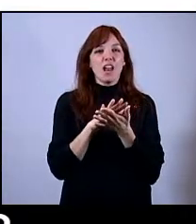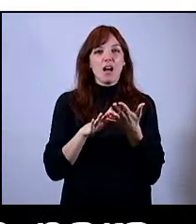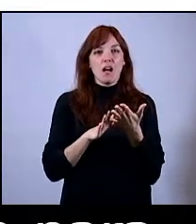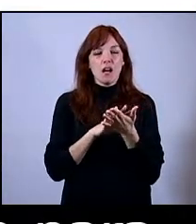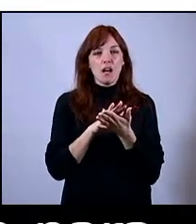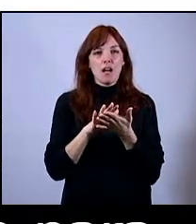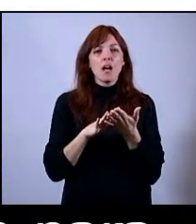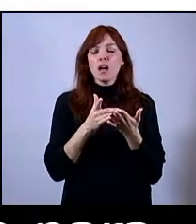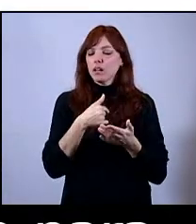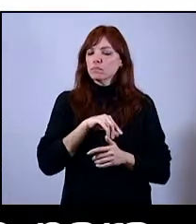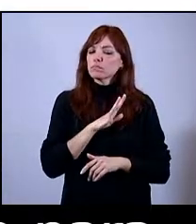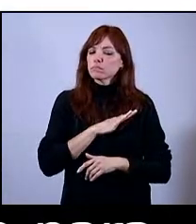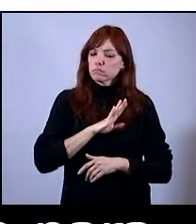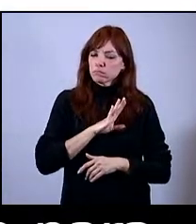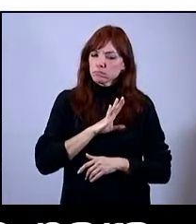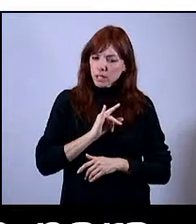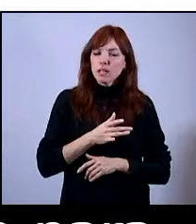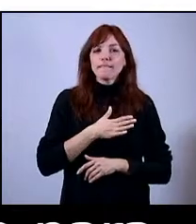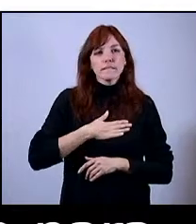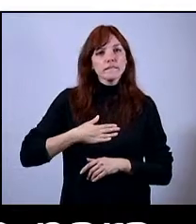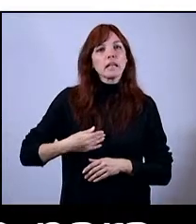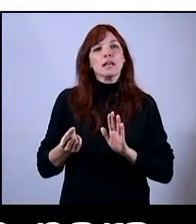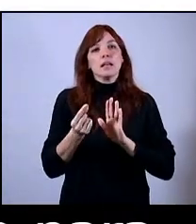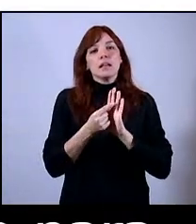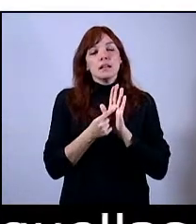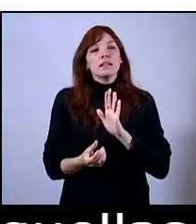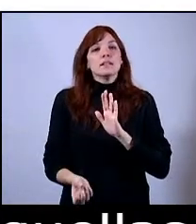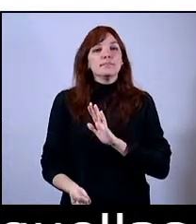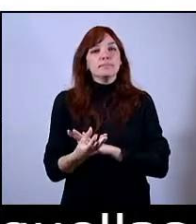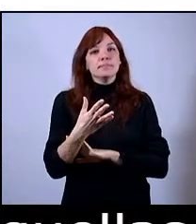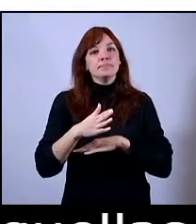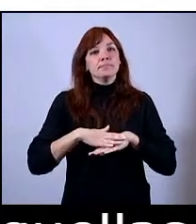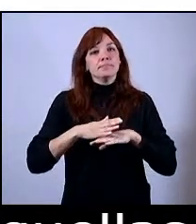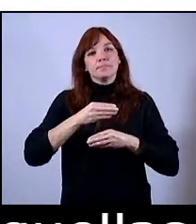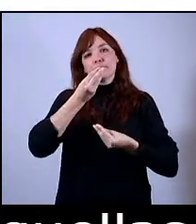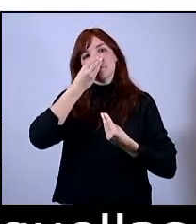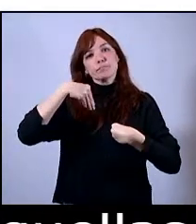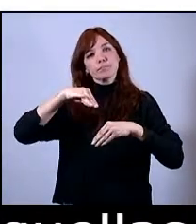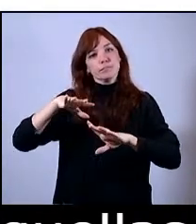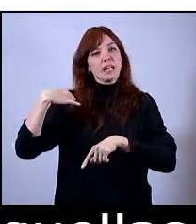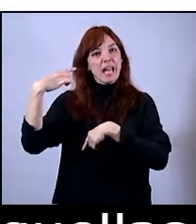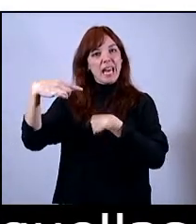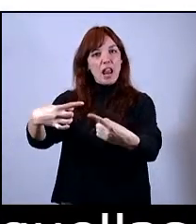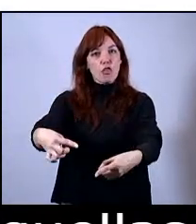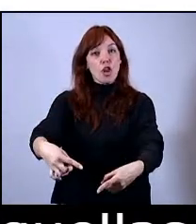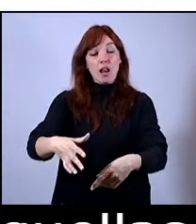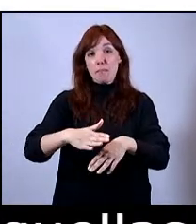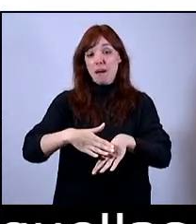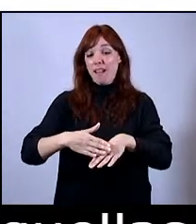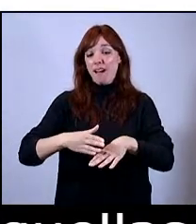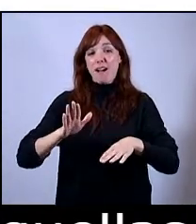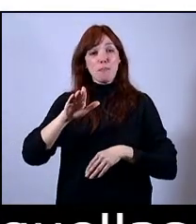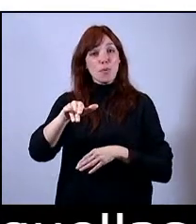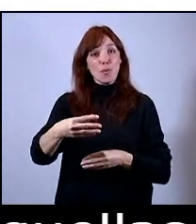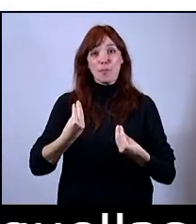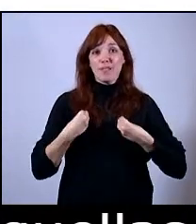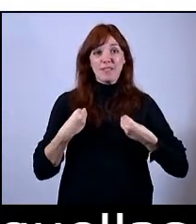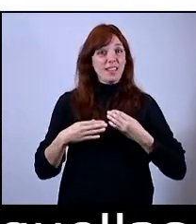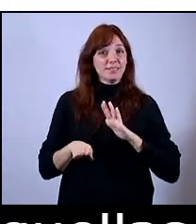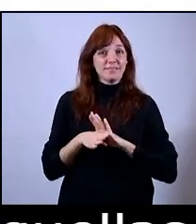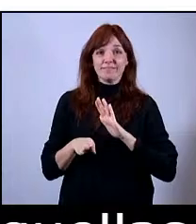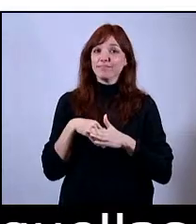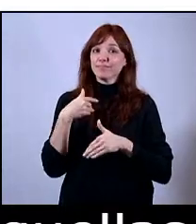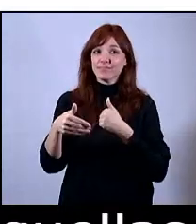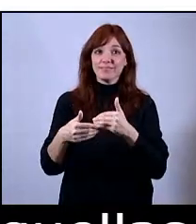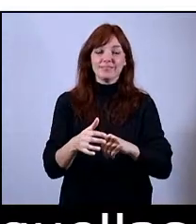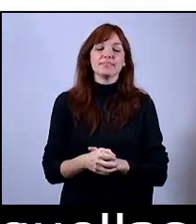a implantar aquella medida que favorezca nuestro relevo generacional, porque es la supervivencia de nuestro campo. Y en